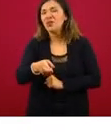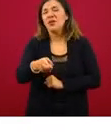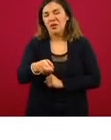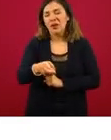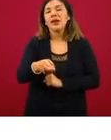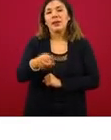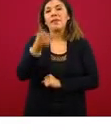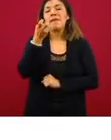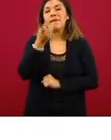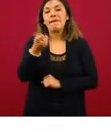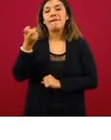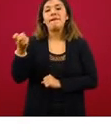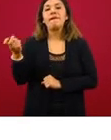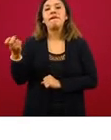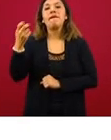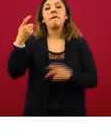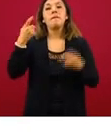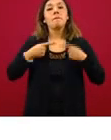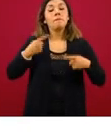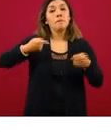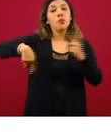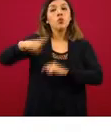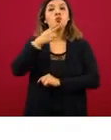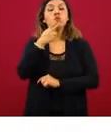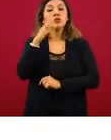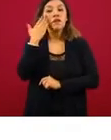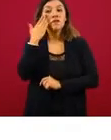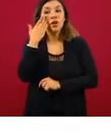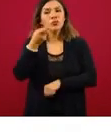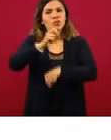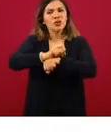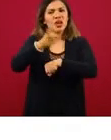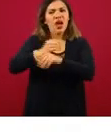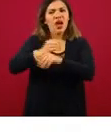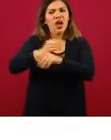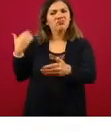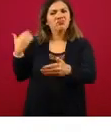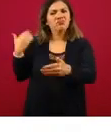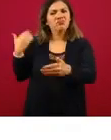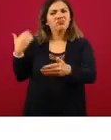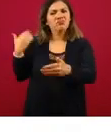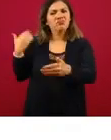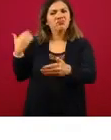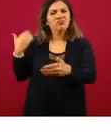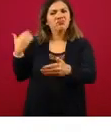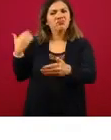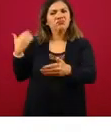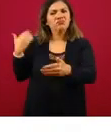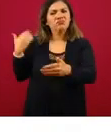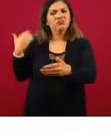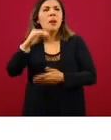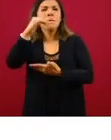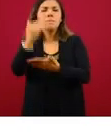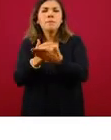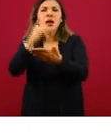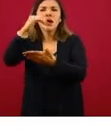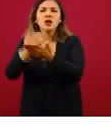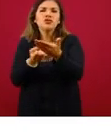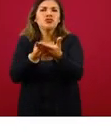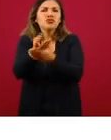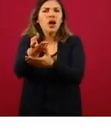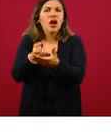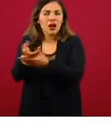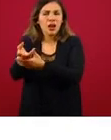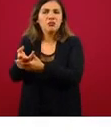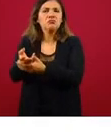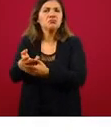y los usuarios de Facebook en últimos días han marcado una disminución en su movilidad,